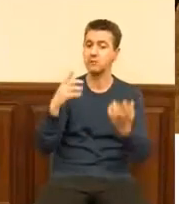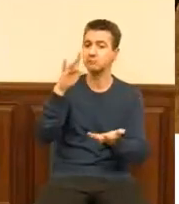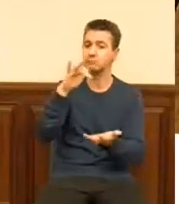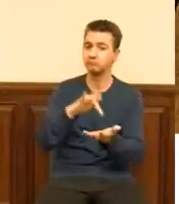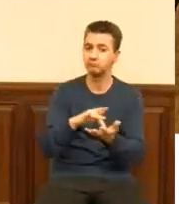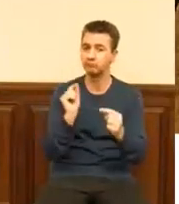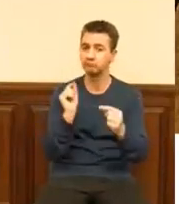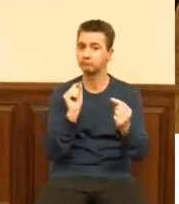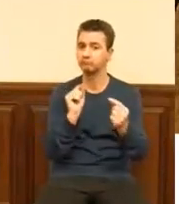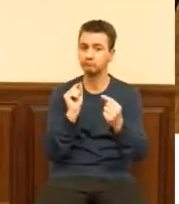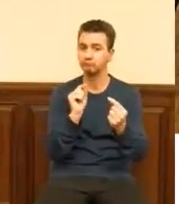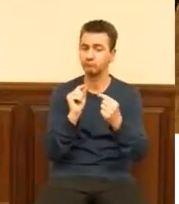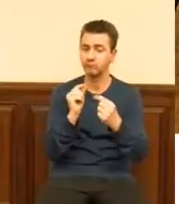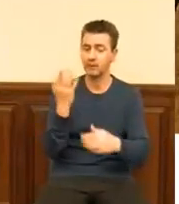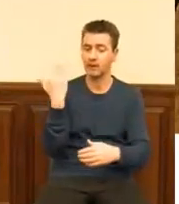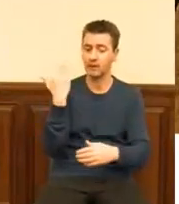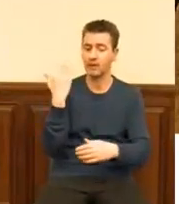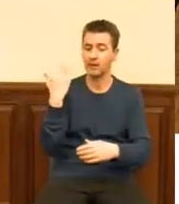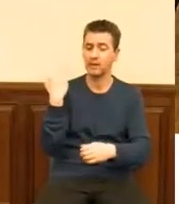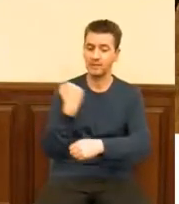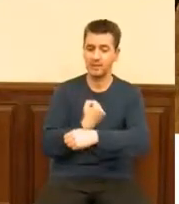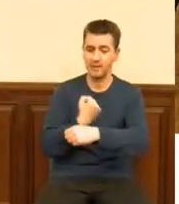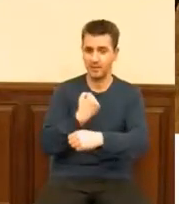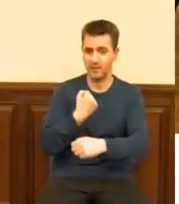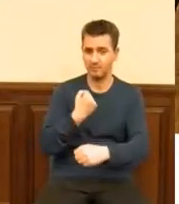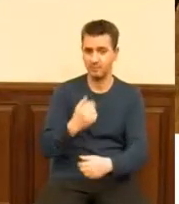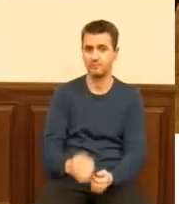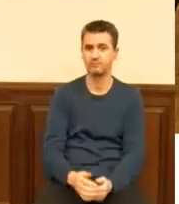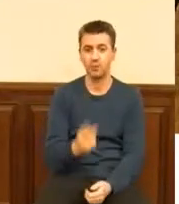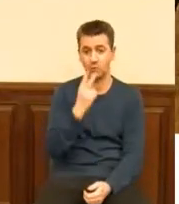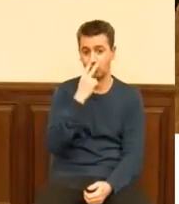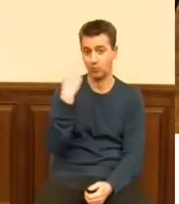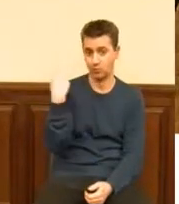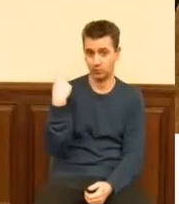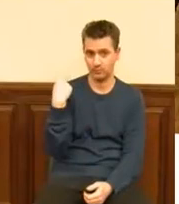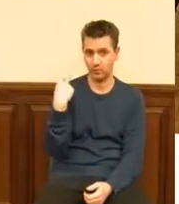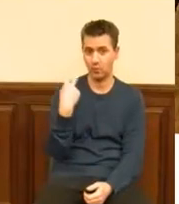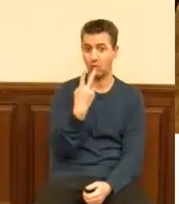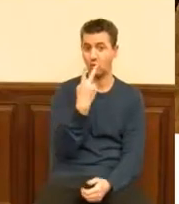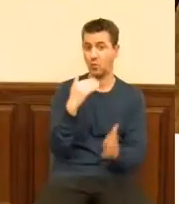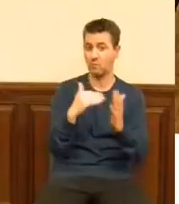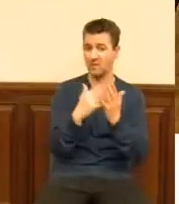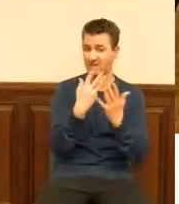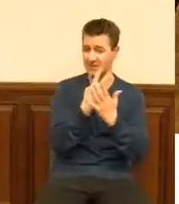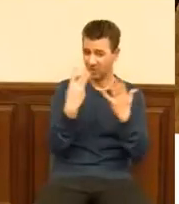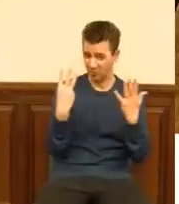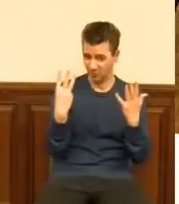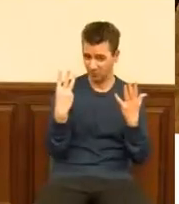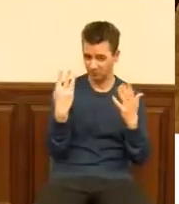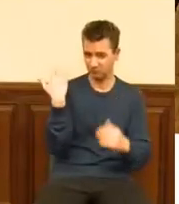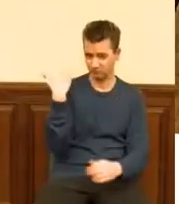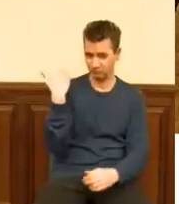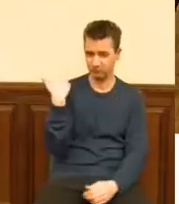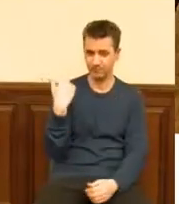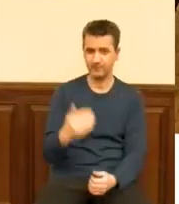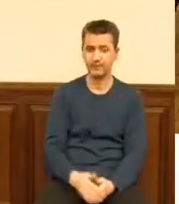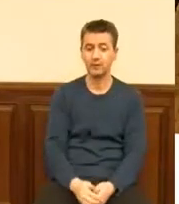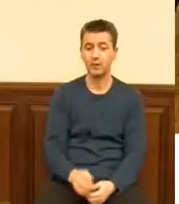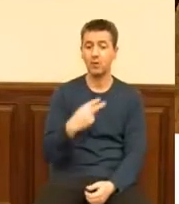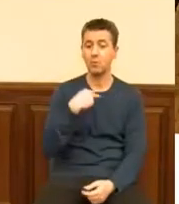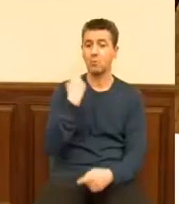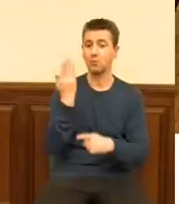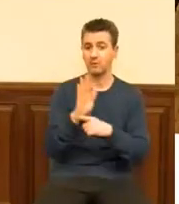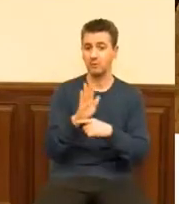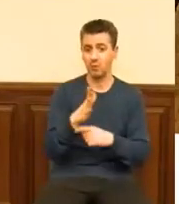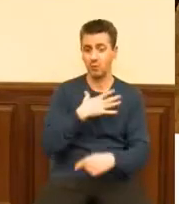en diciembre de ese mismo año. O sea, 2 años, estamos hablando desde el 2018. La portavoz de Podemos comenta